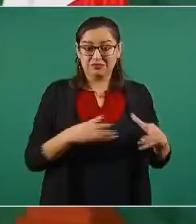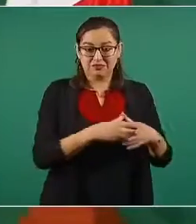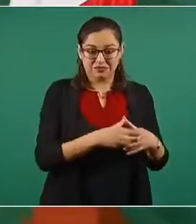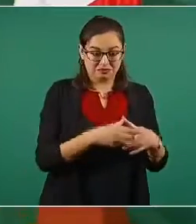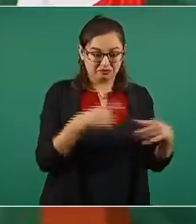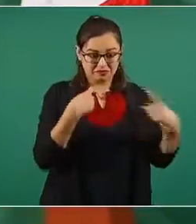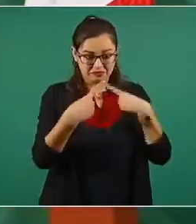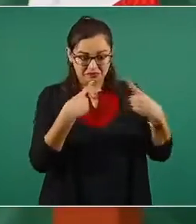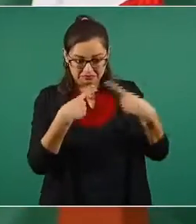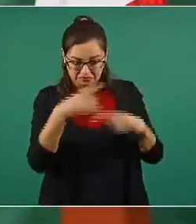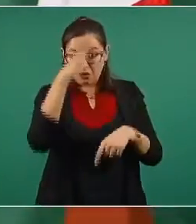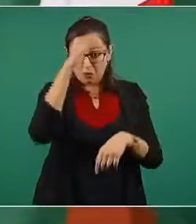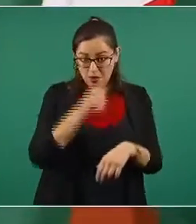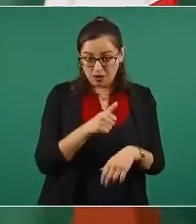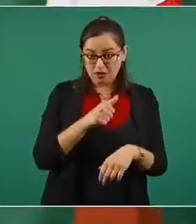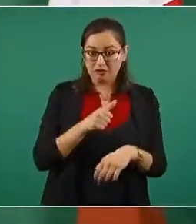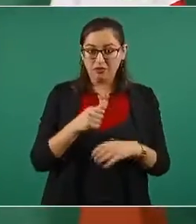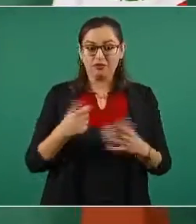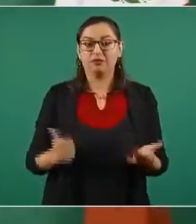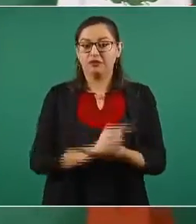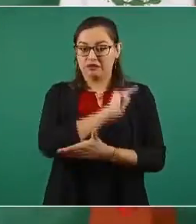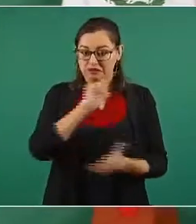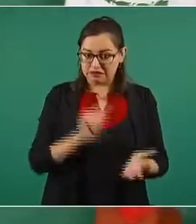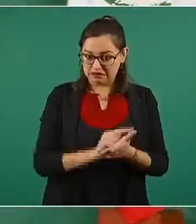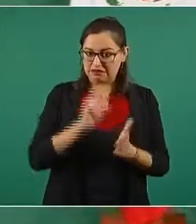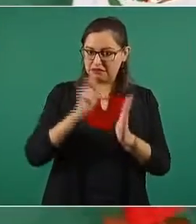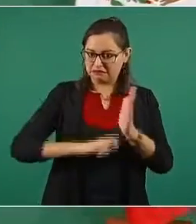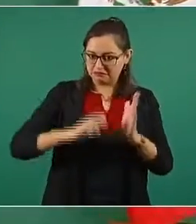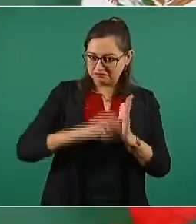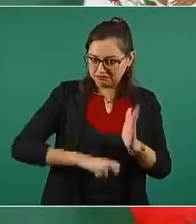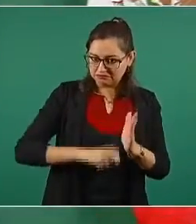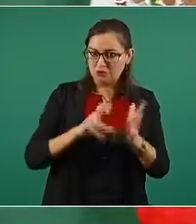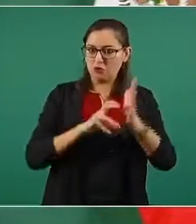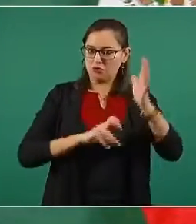supuestamente autónomos, ¿sí?